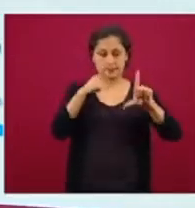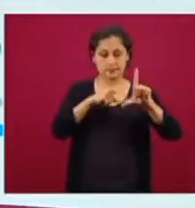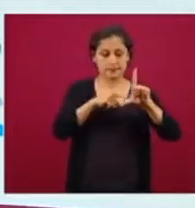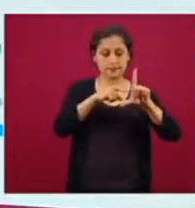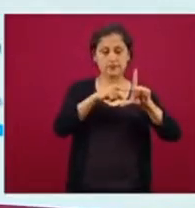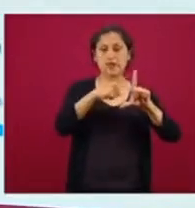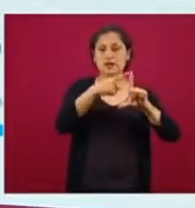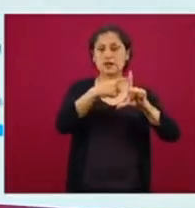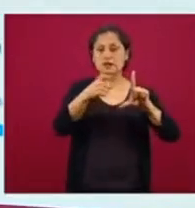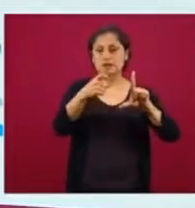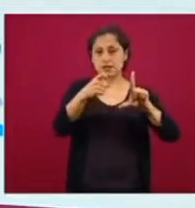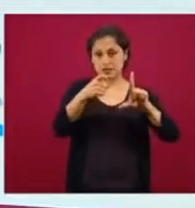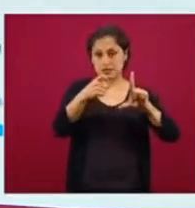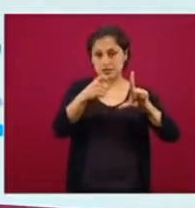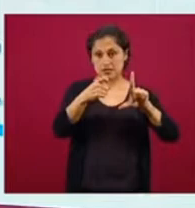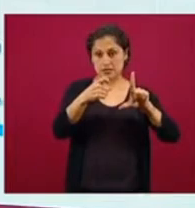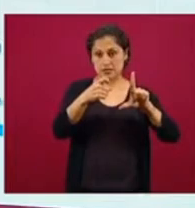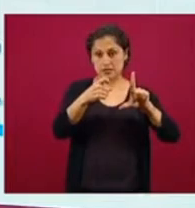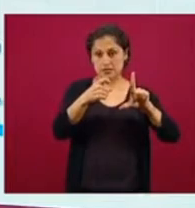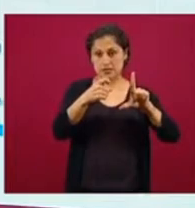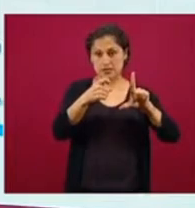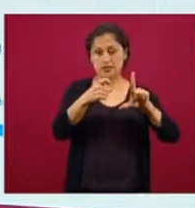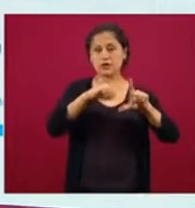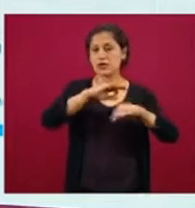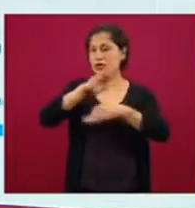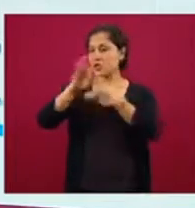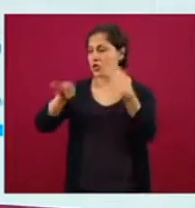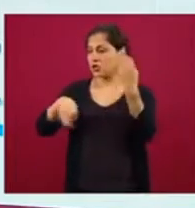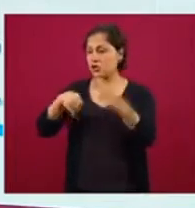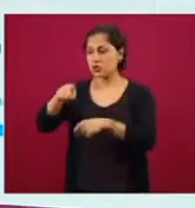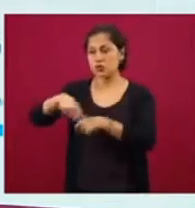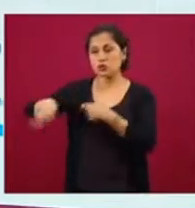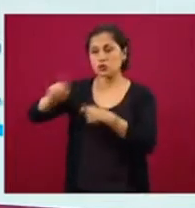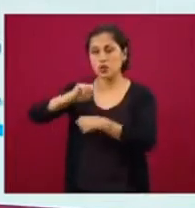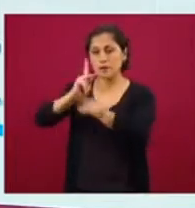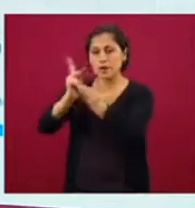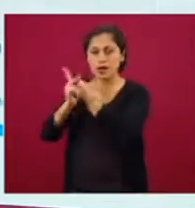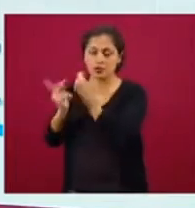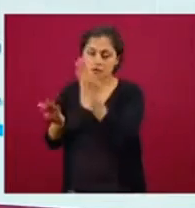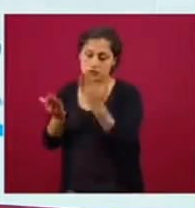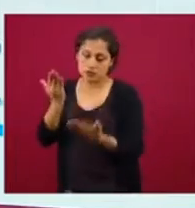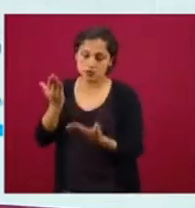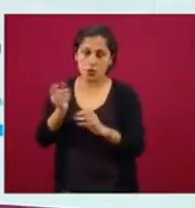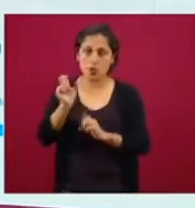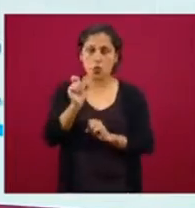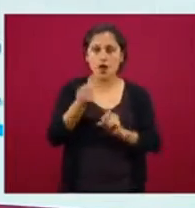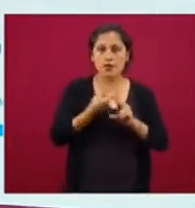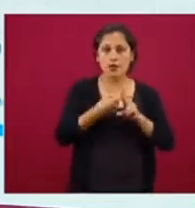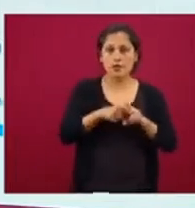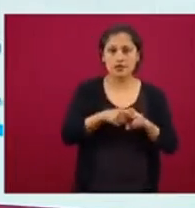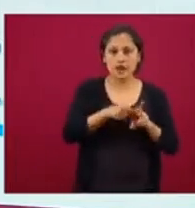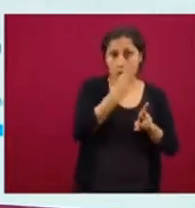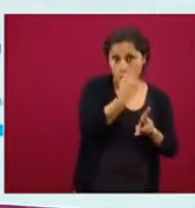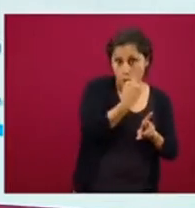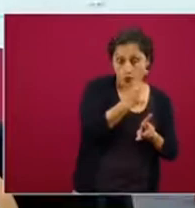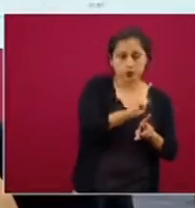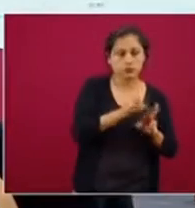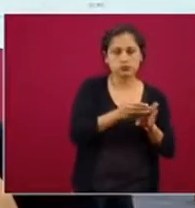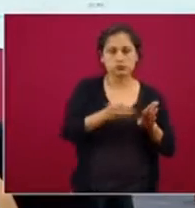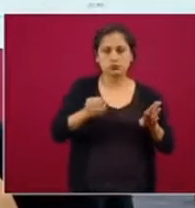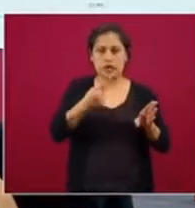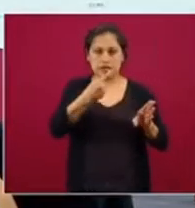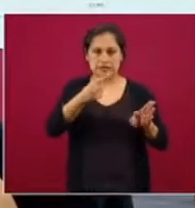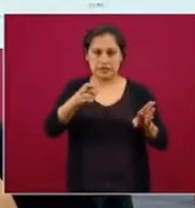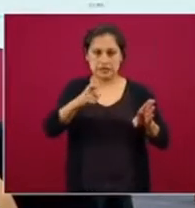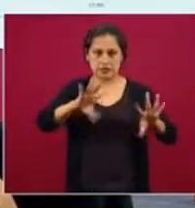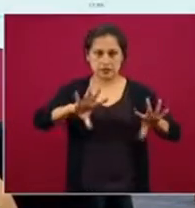los países que se van a comparar en esta gráfica se comparan a partir de cuando llegaron al caso 100 o inmediatamente